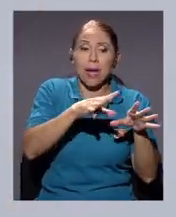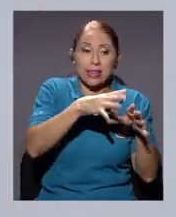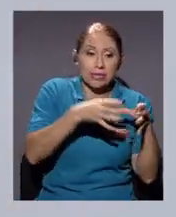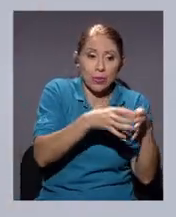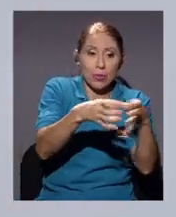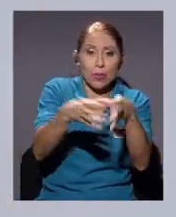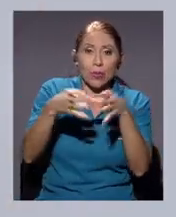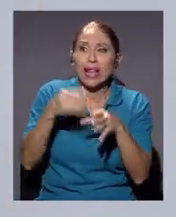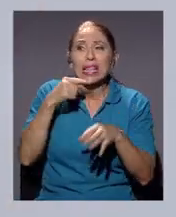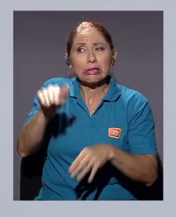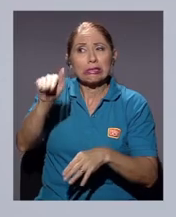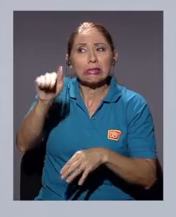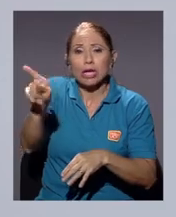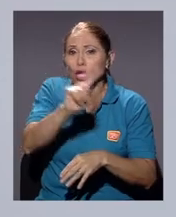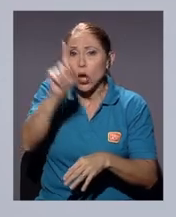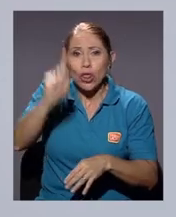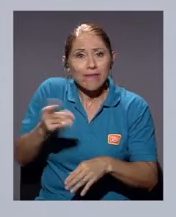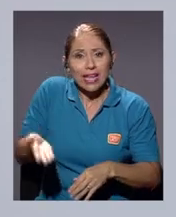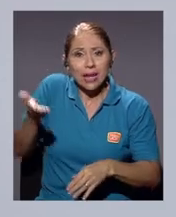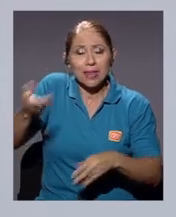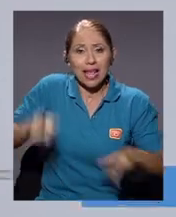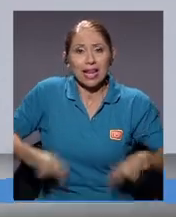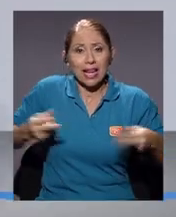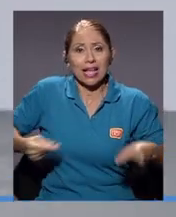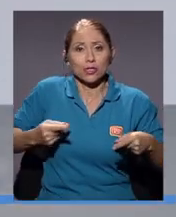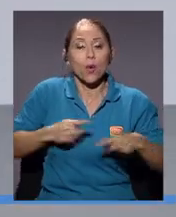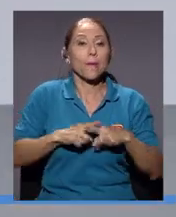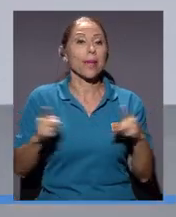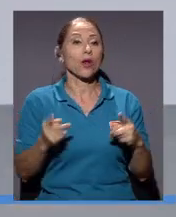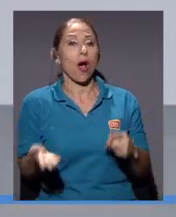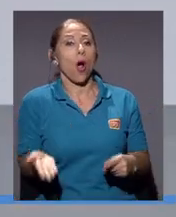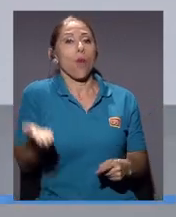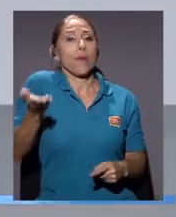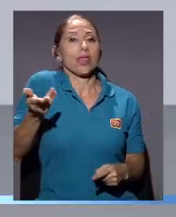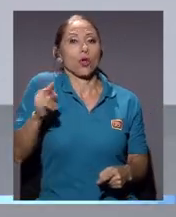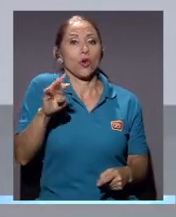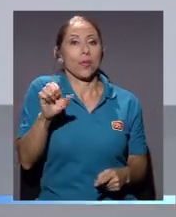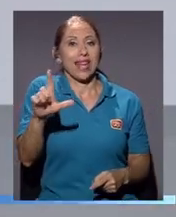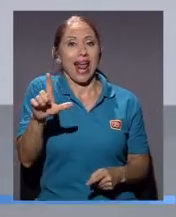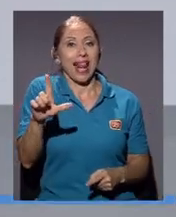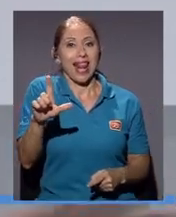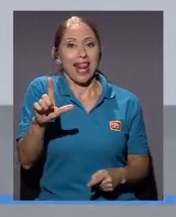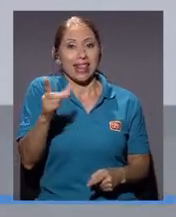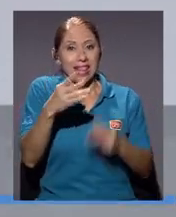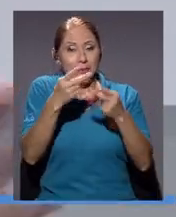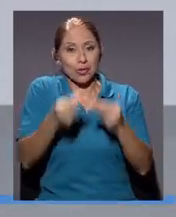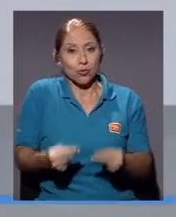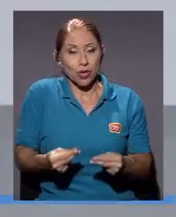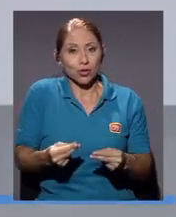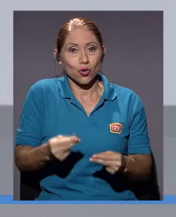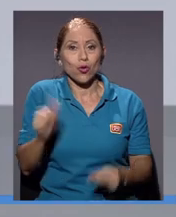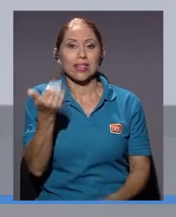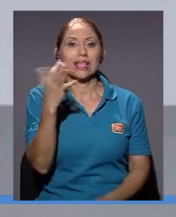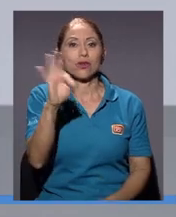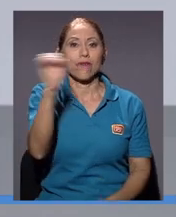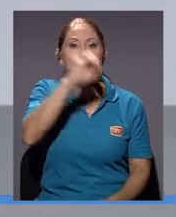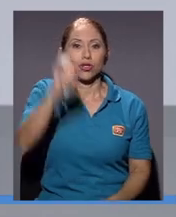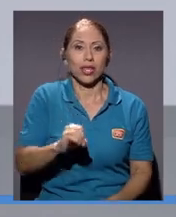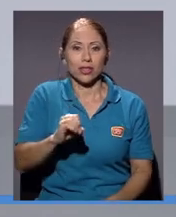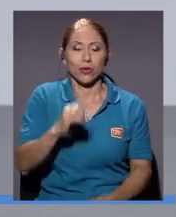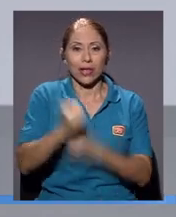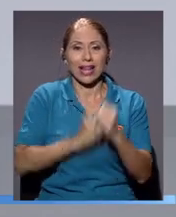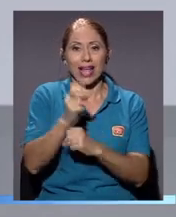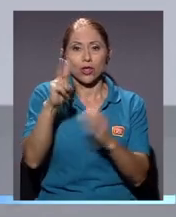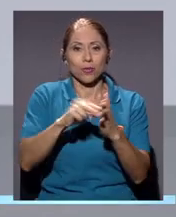tenía que incrementar el gasto el aumento nominal en el 2015 del presupuesto fue un 19 por ciento el mayor aumento que hemos tenido en toda nuestra